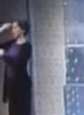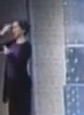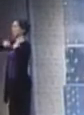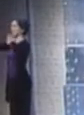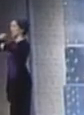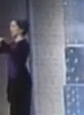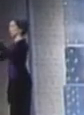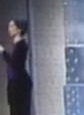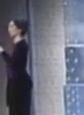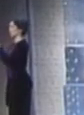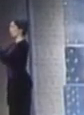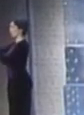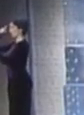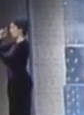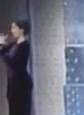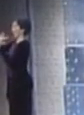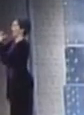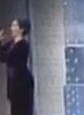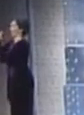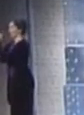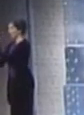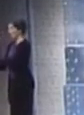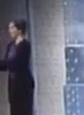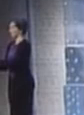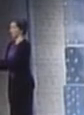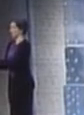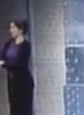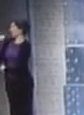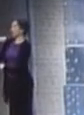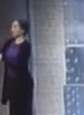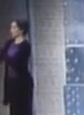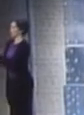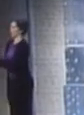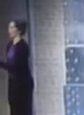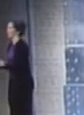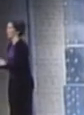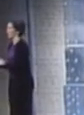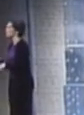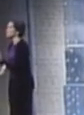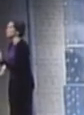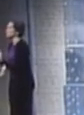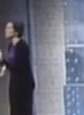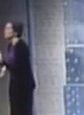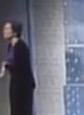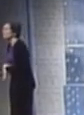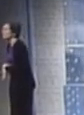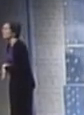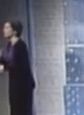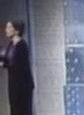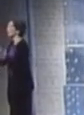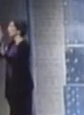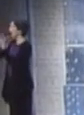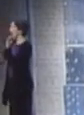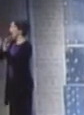nuevas técnicas, por supuesto que no se usaba, ¿no? ¿Por qué? Porque había una regla, tenía que aprendérmela